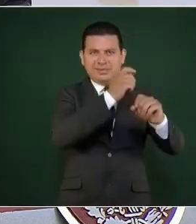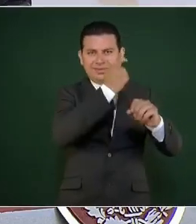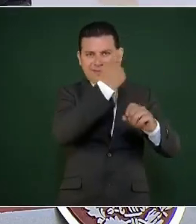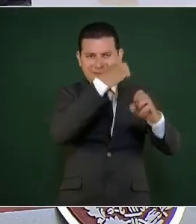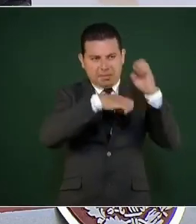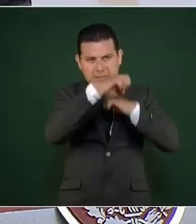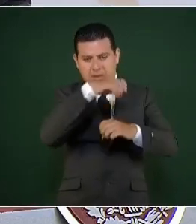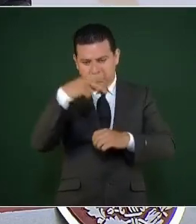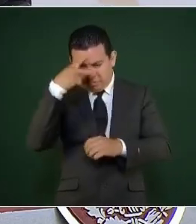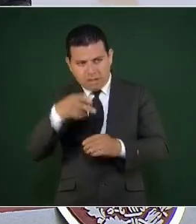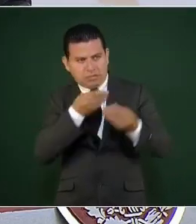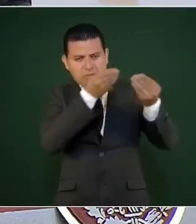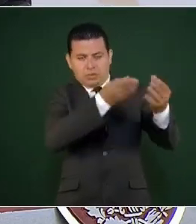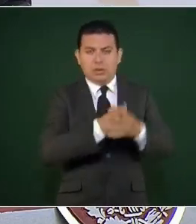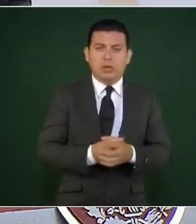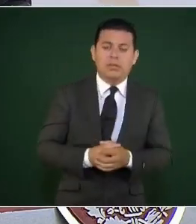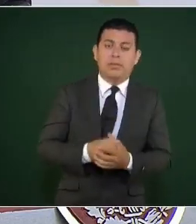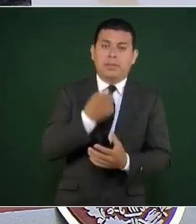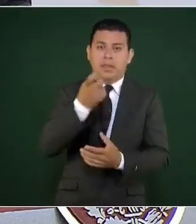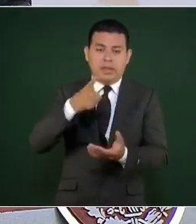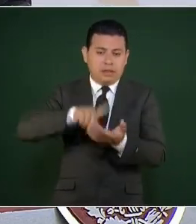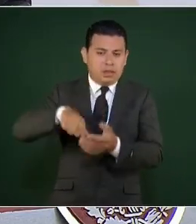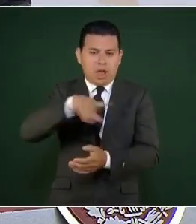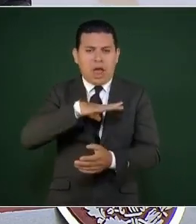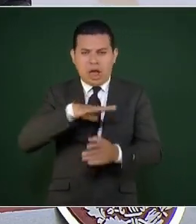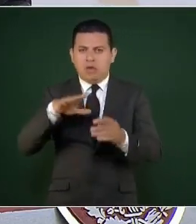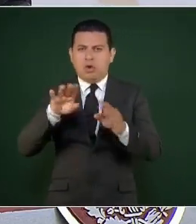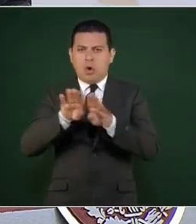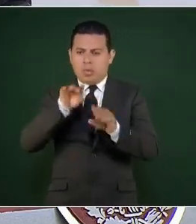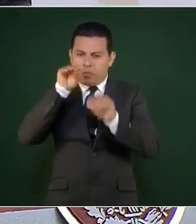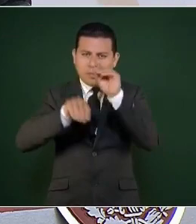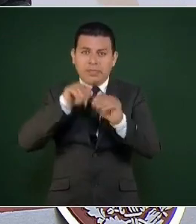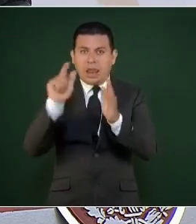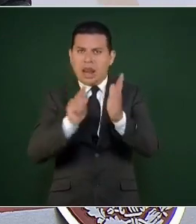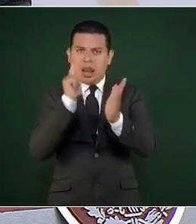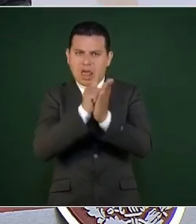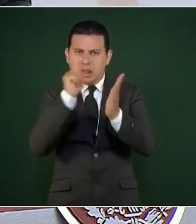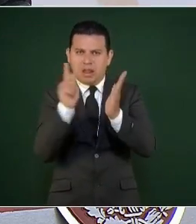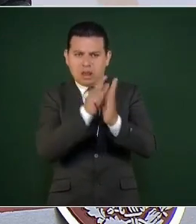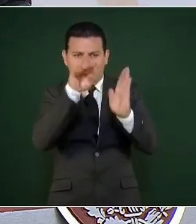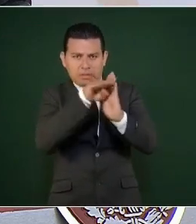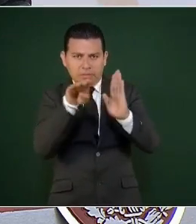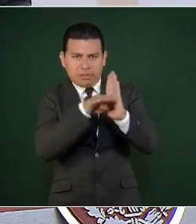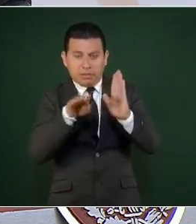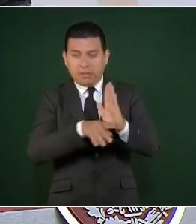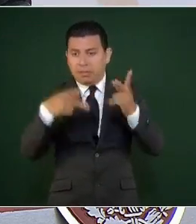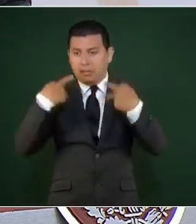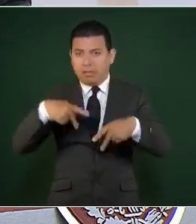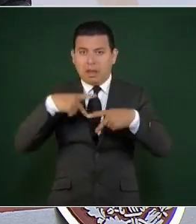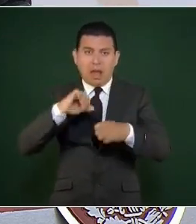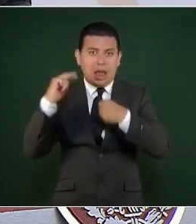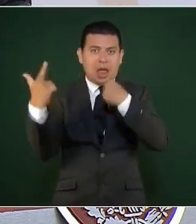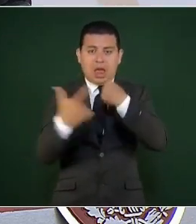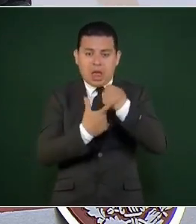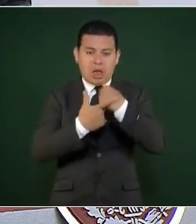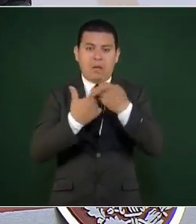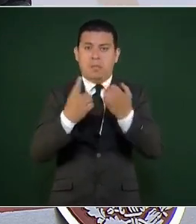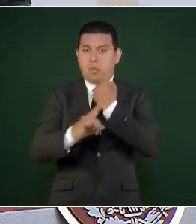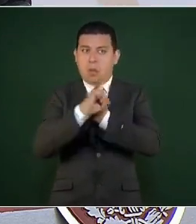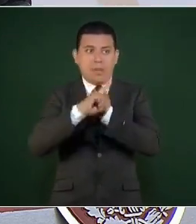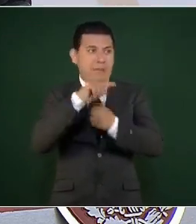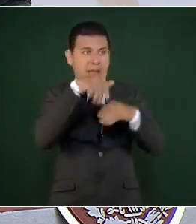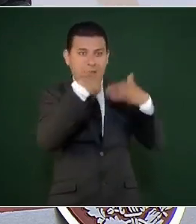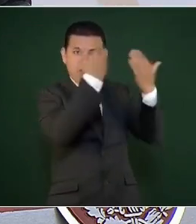a disposición un sistema de apoyo legal. Cualquier persona que empiece a tener ya algún